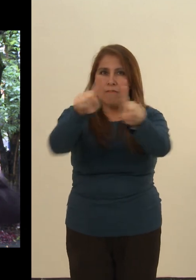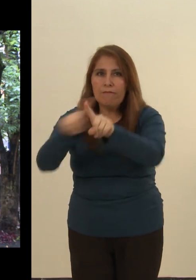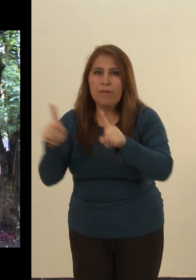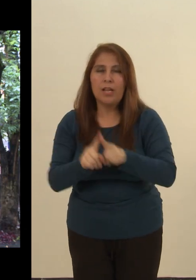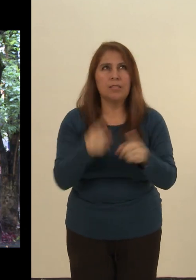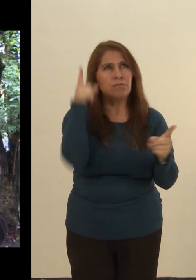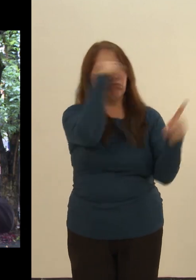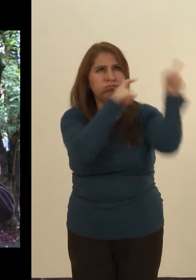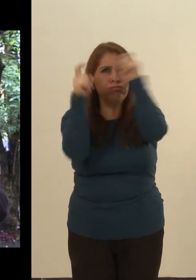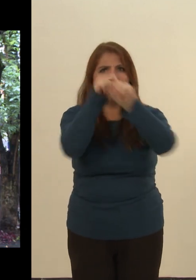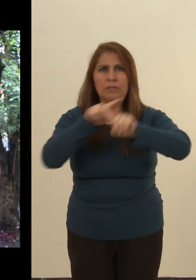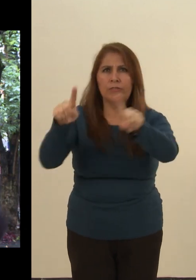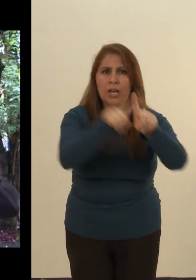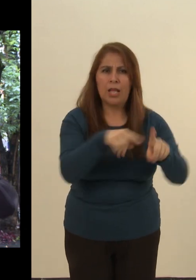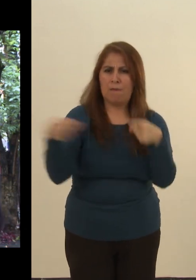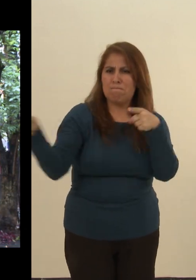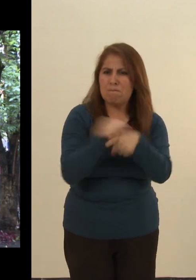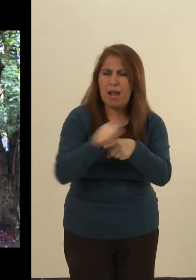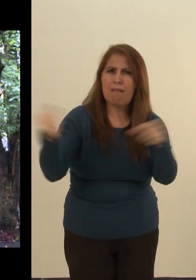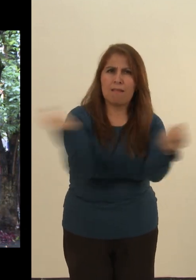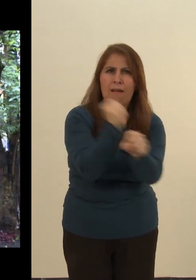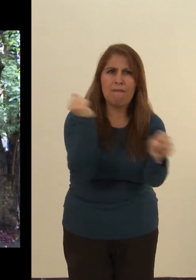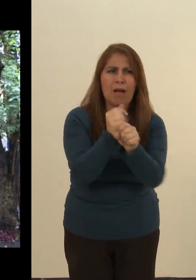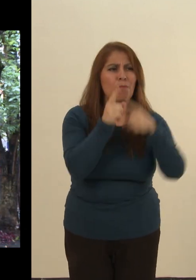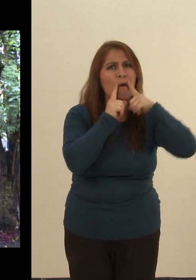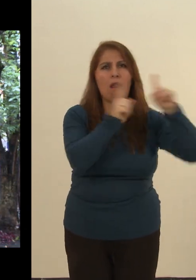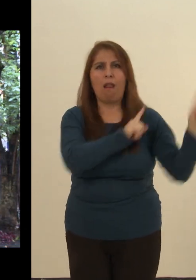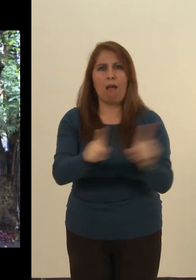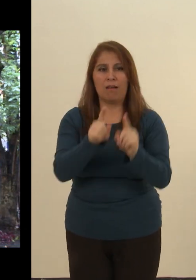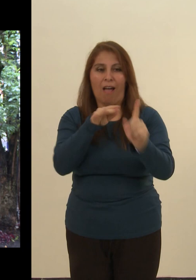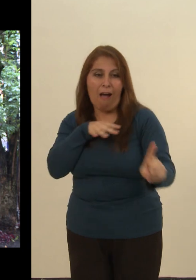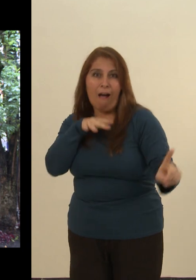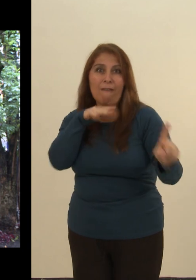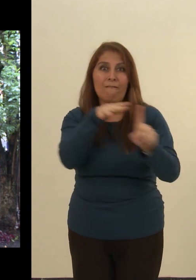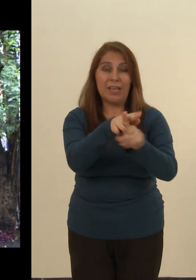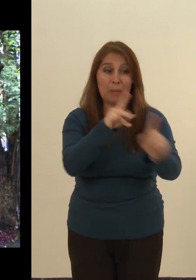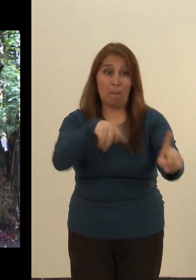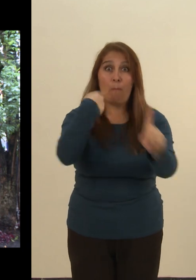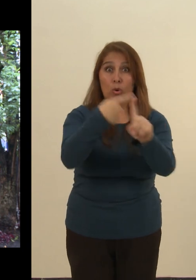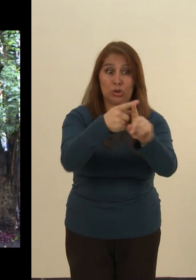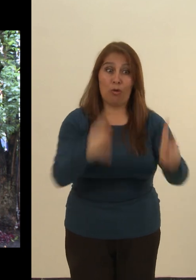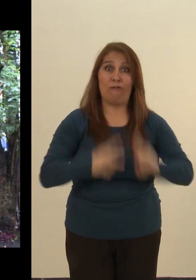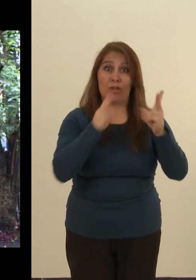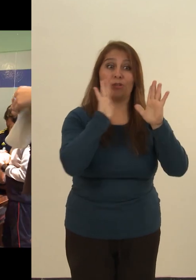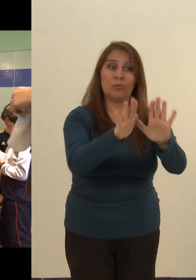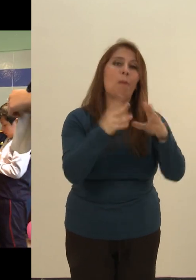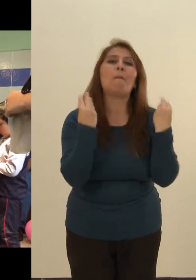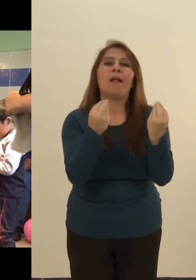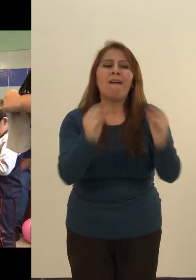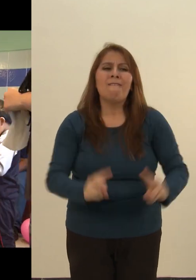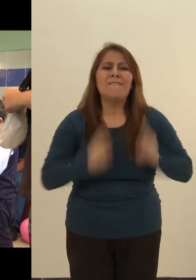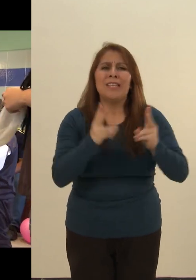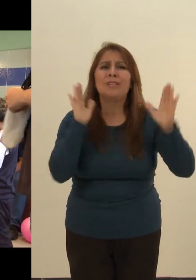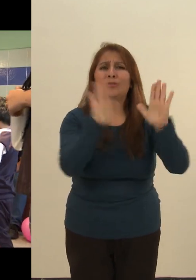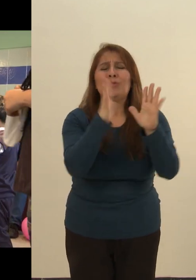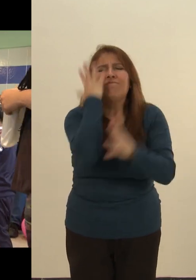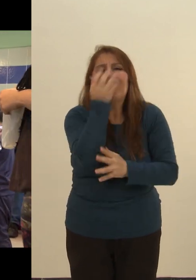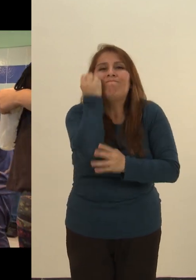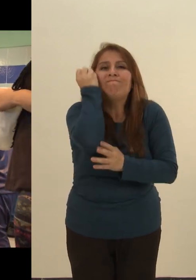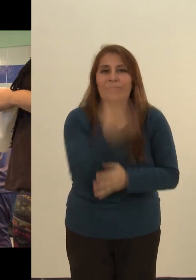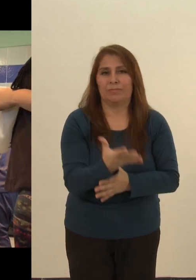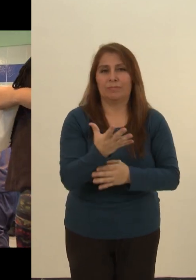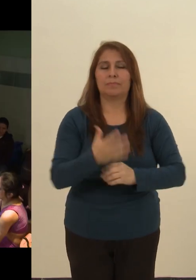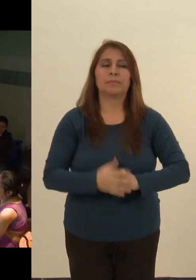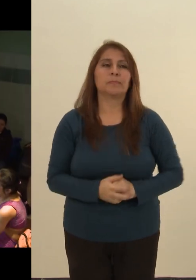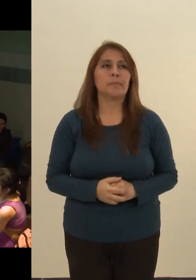estrategias, múltiples reflexiones, prácticas, discursos que atraviesen la vida de él y le permitan que tenga, que le pasen cosas bonitas. Así,